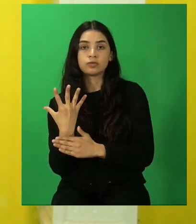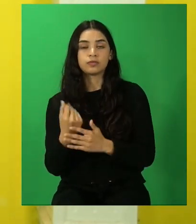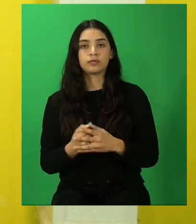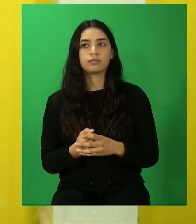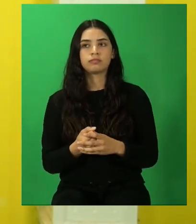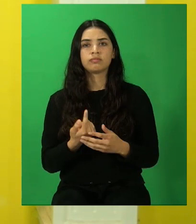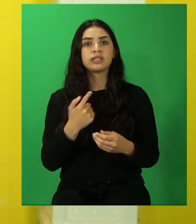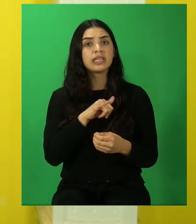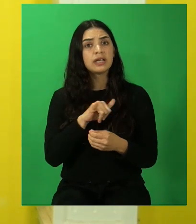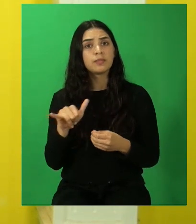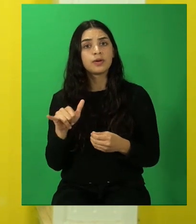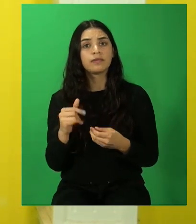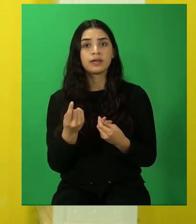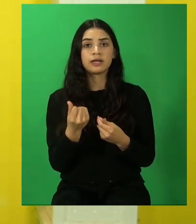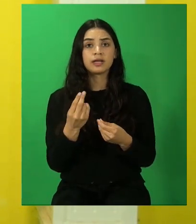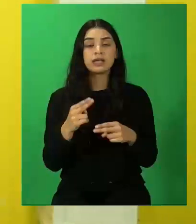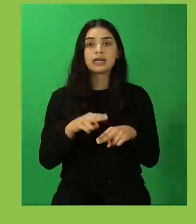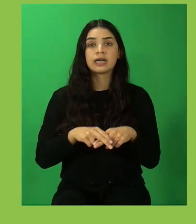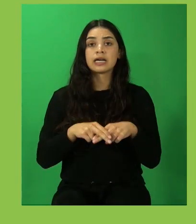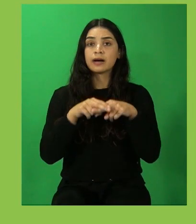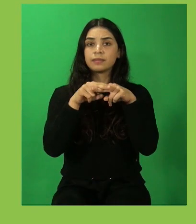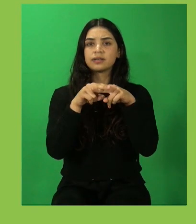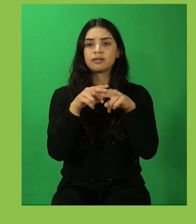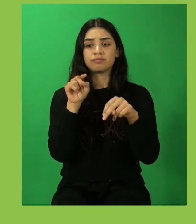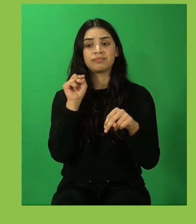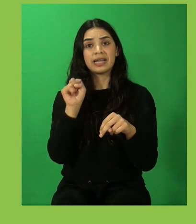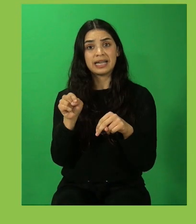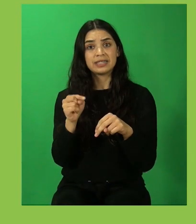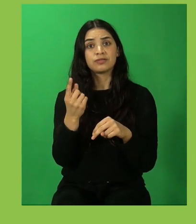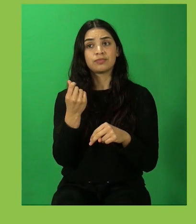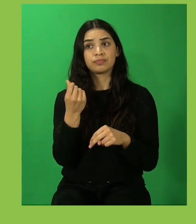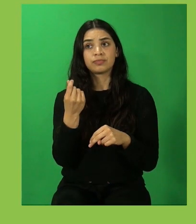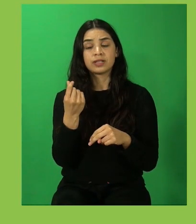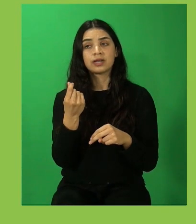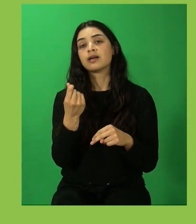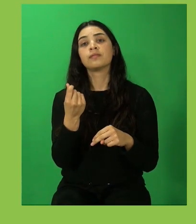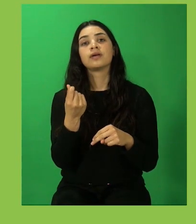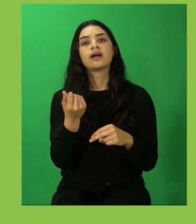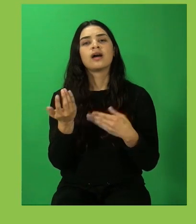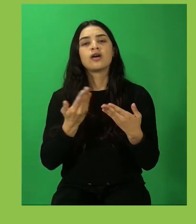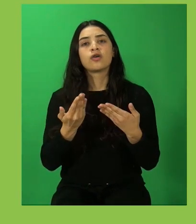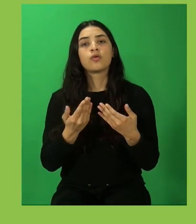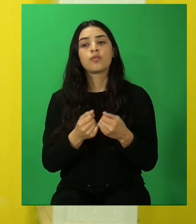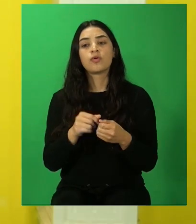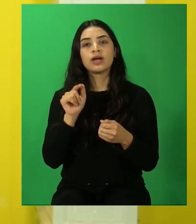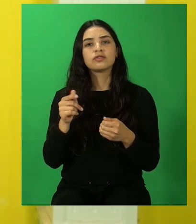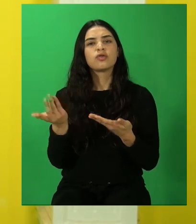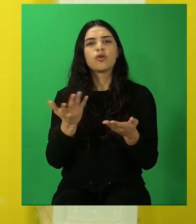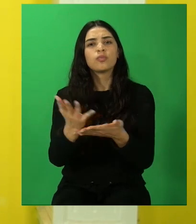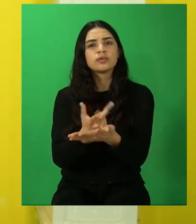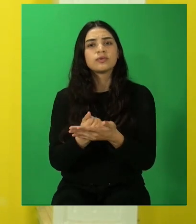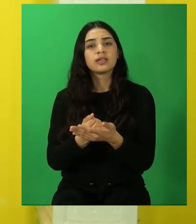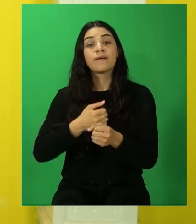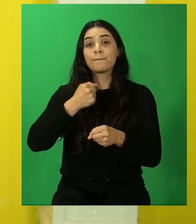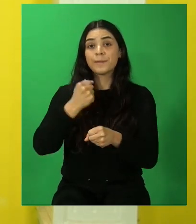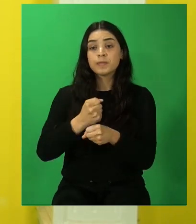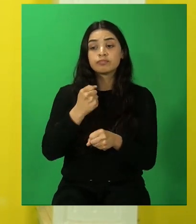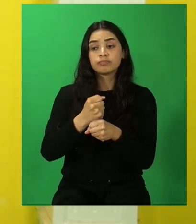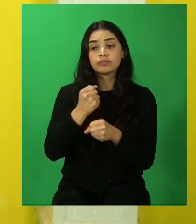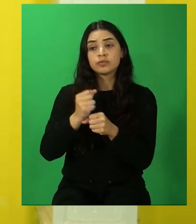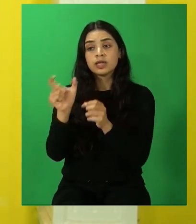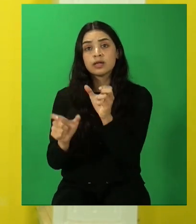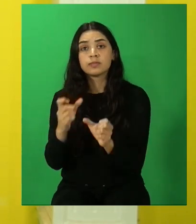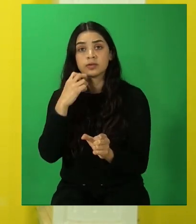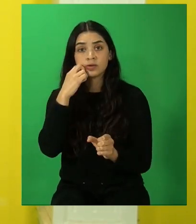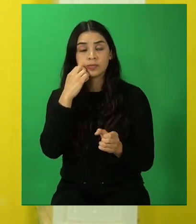capital? Son bienes producidos, ¿ya? Por el ser humano para elaborar algo. Por ejemplo, si yo